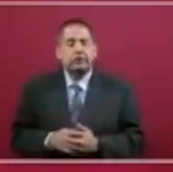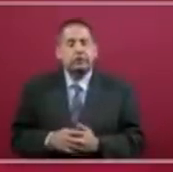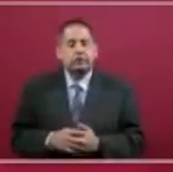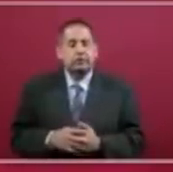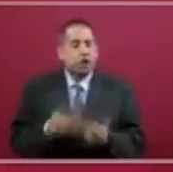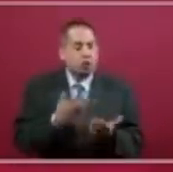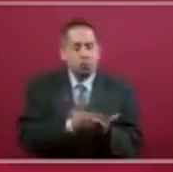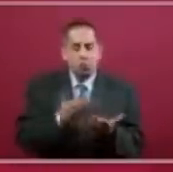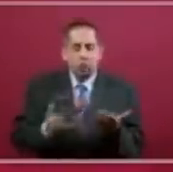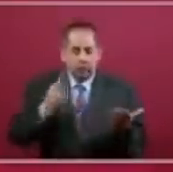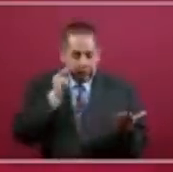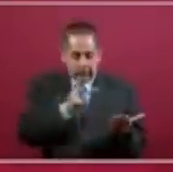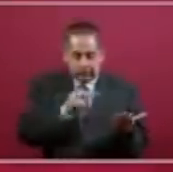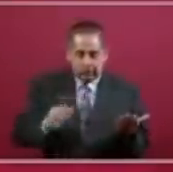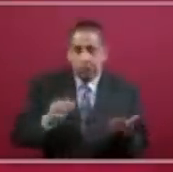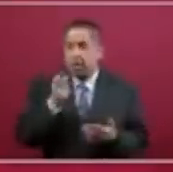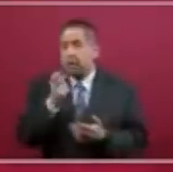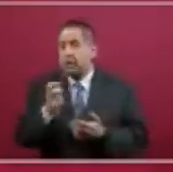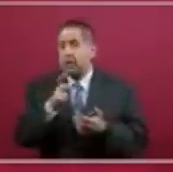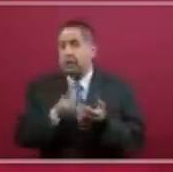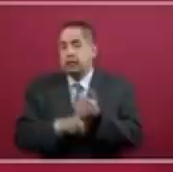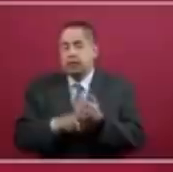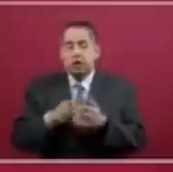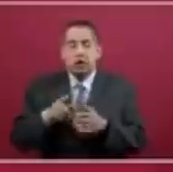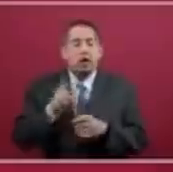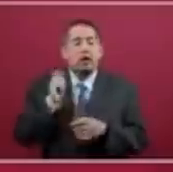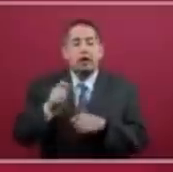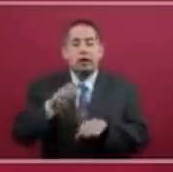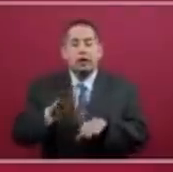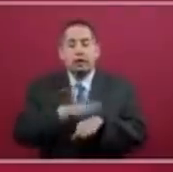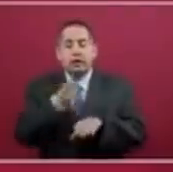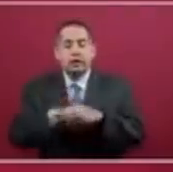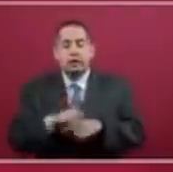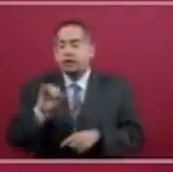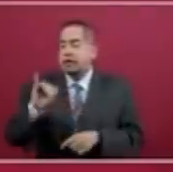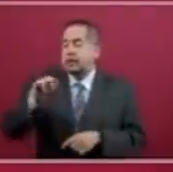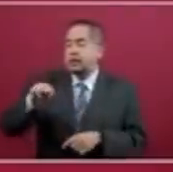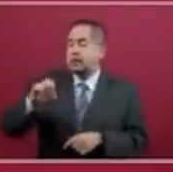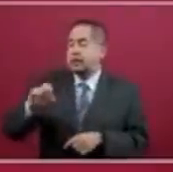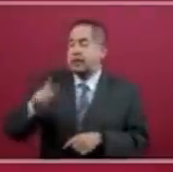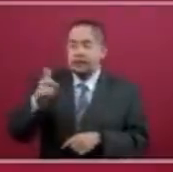las propuestas porque en este caso califica el INEGI